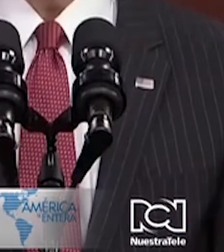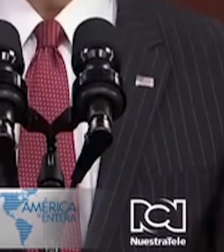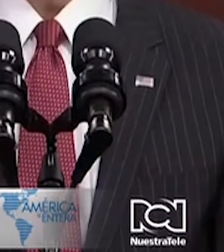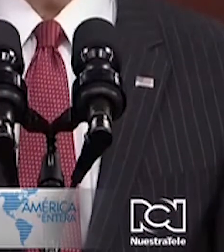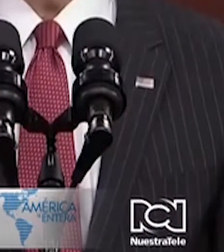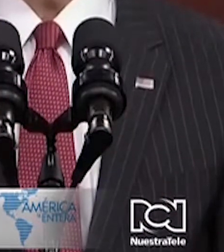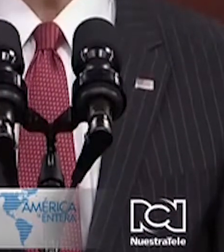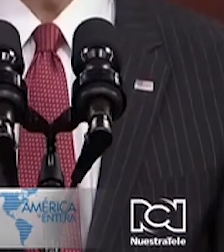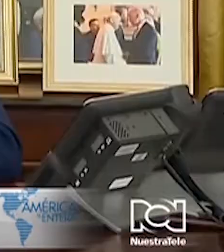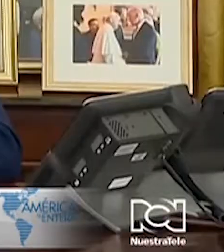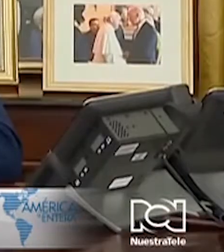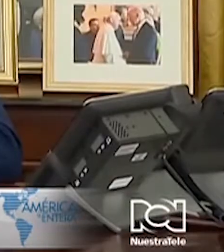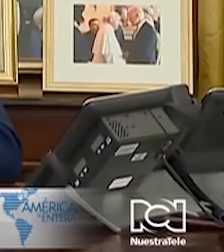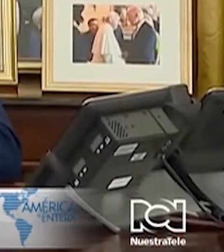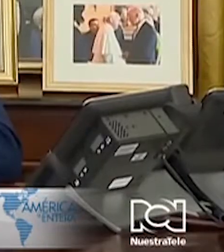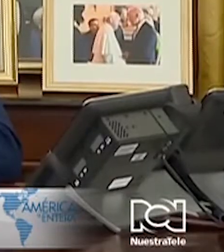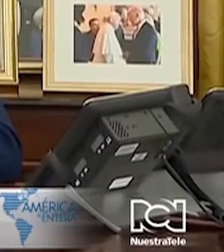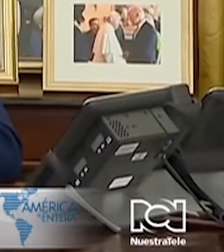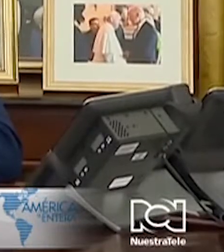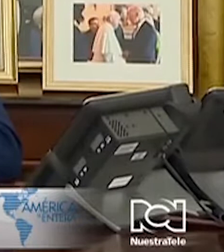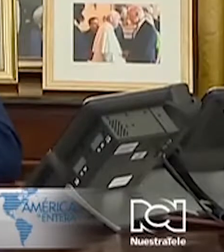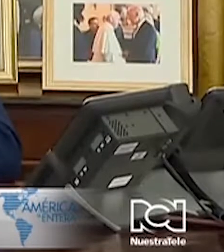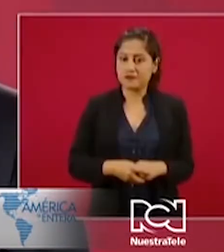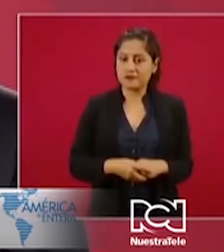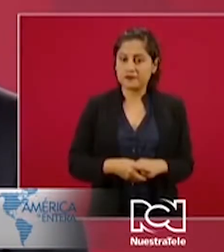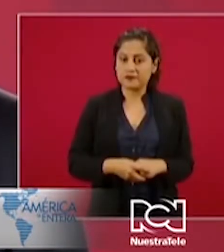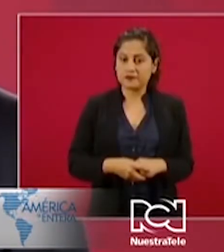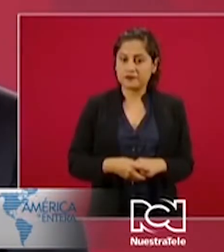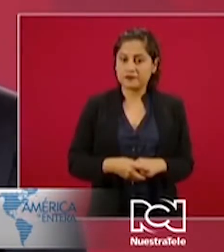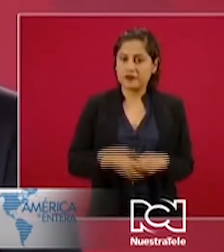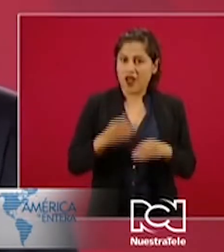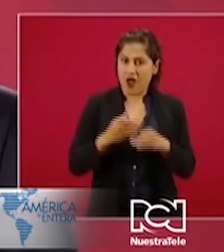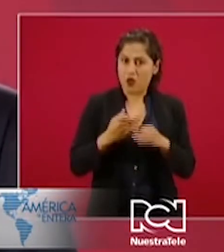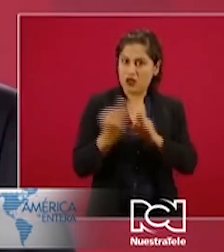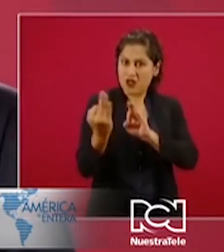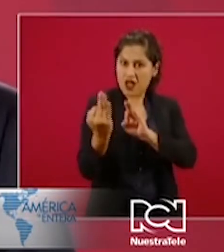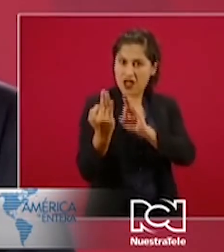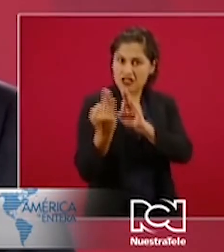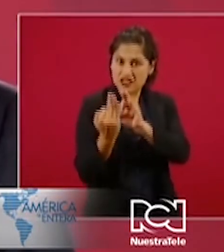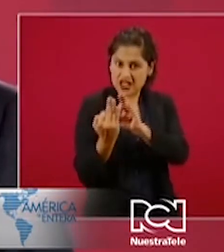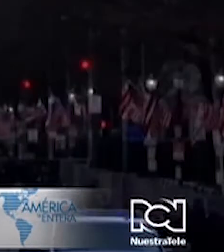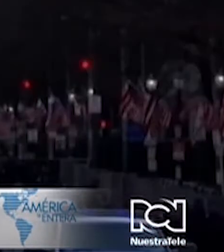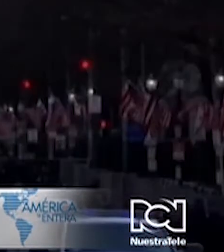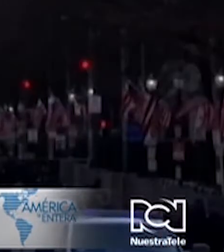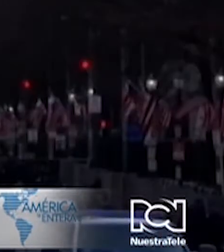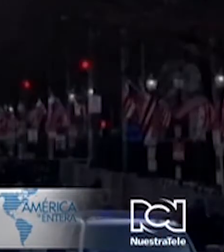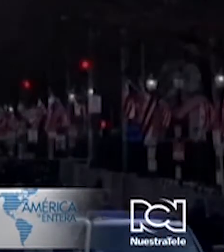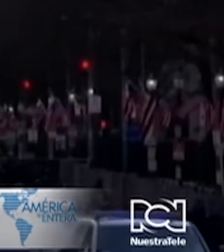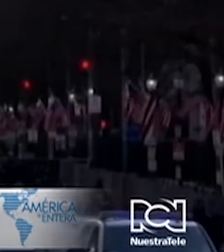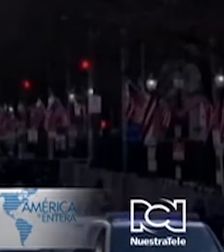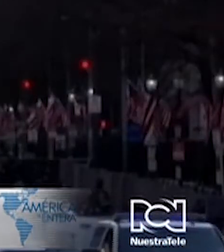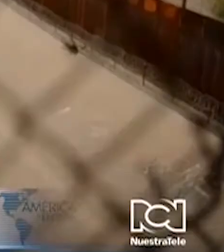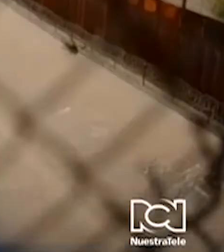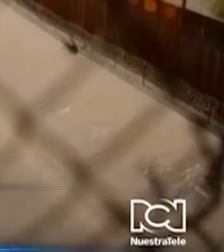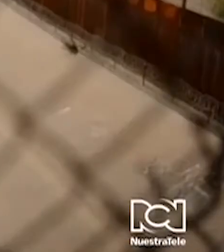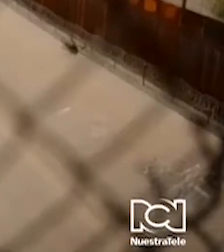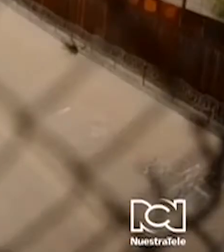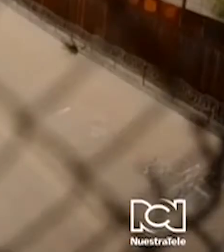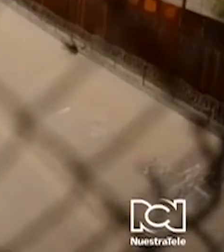Esta medida abrirá una brecha para avanzar en la regularización de la migración a Estados Unidos proveniente de México y Centroamérica.